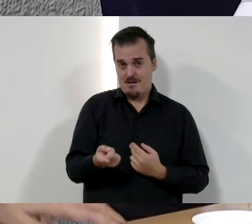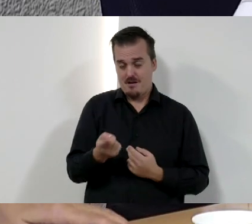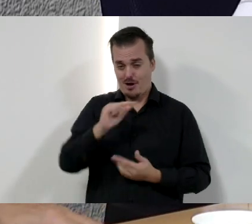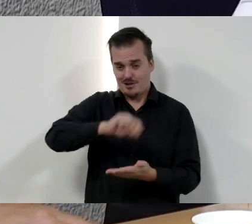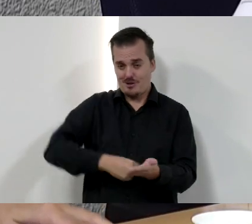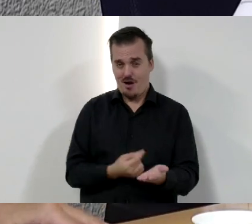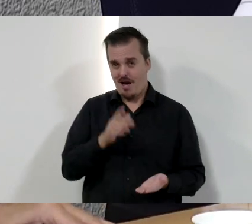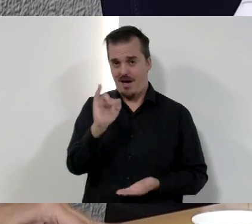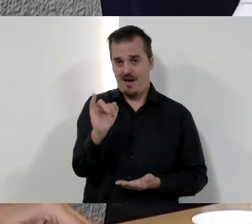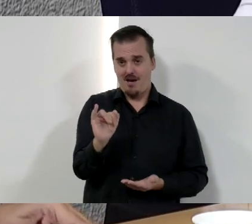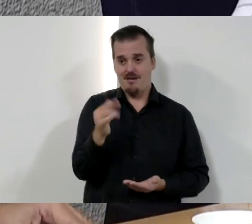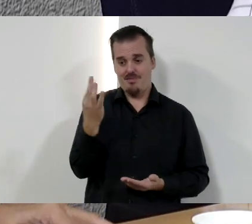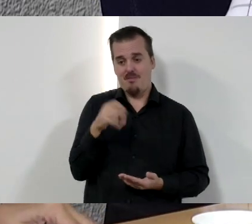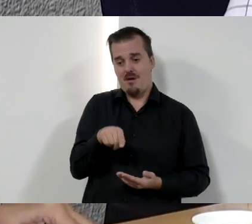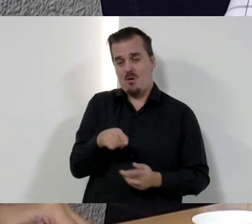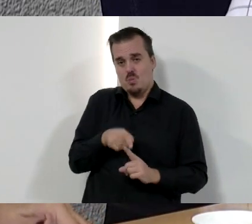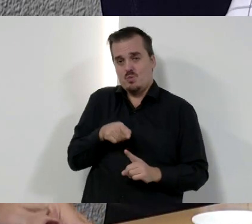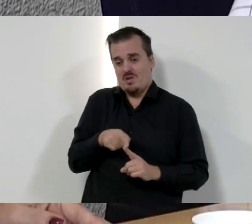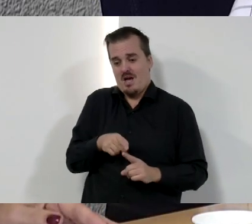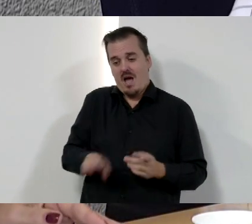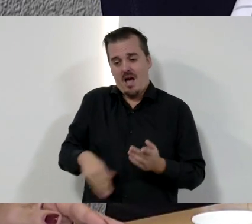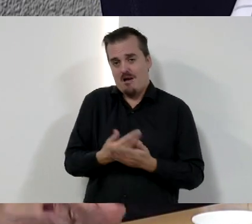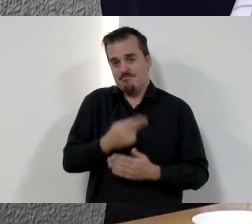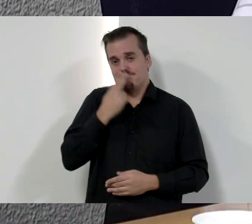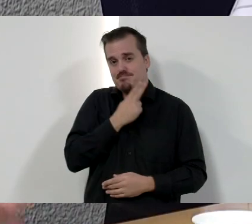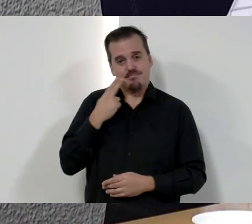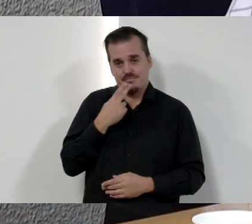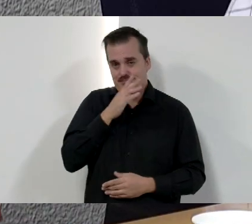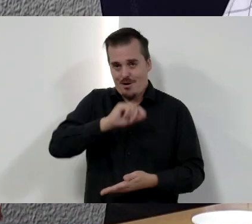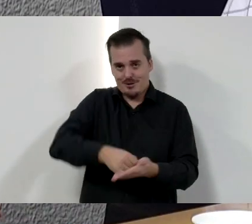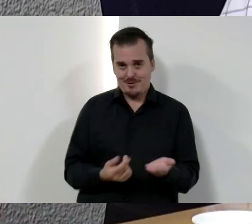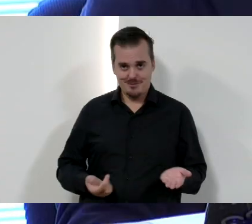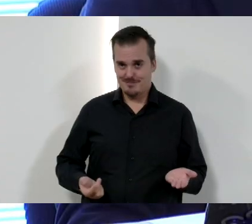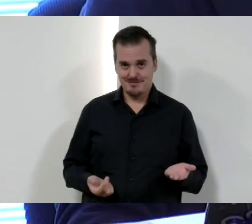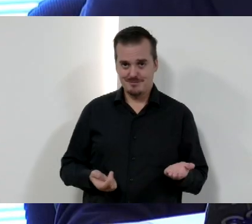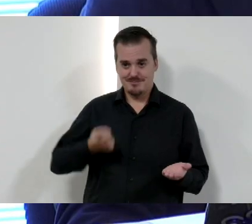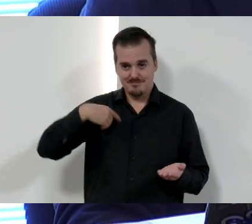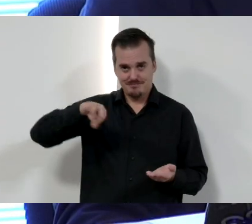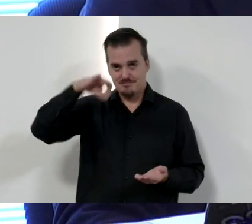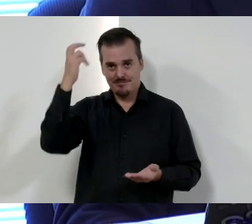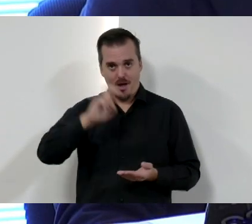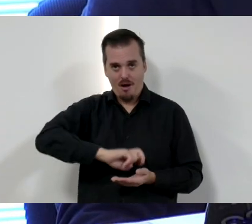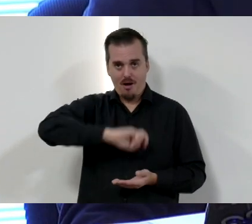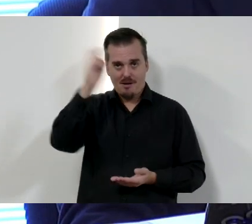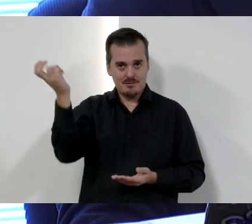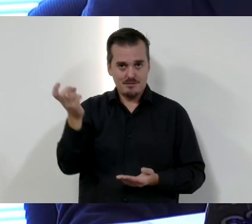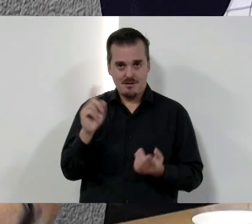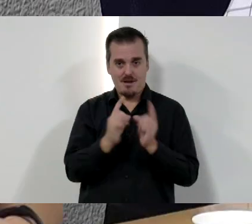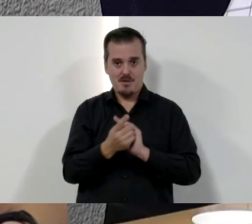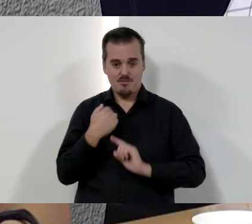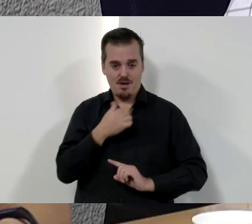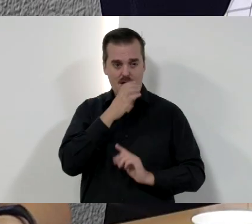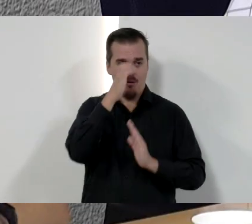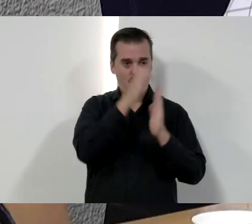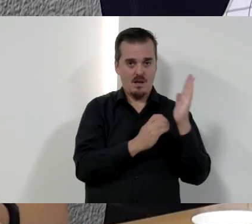de explotación y tenemos que estar al cumplimiento de esos contratos. No podemos nosotros establecer bajadas de